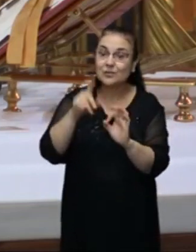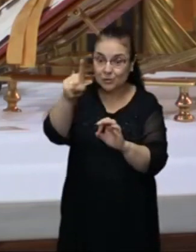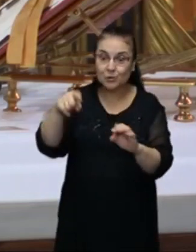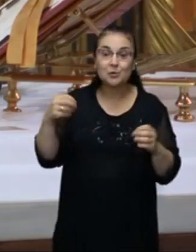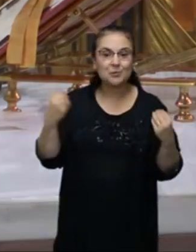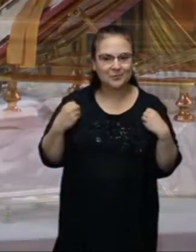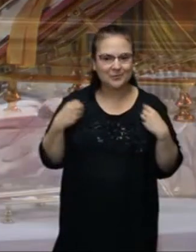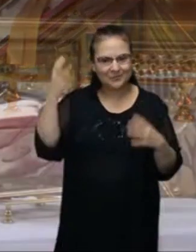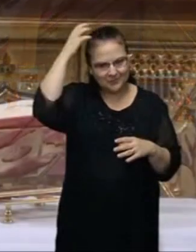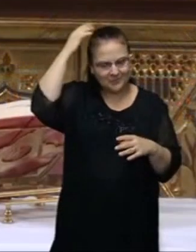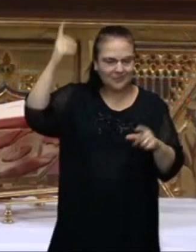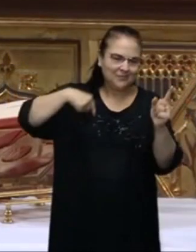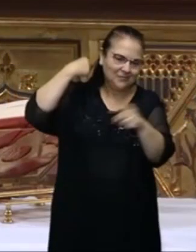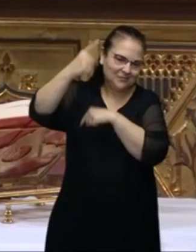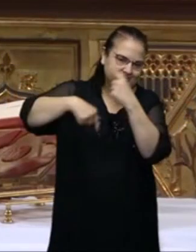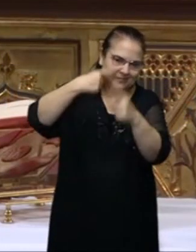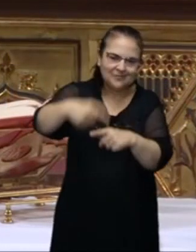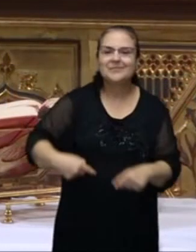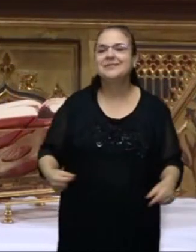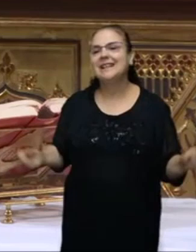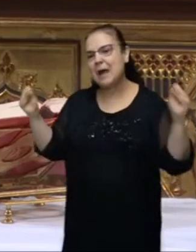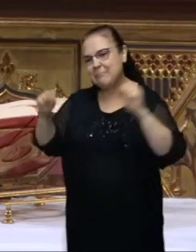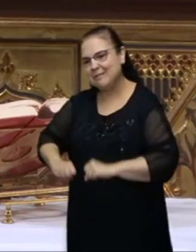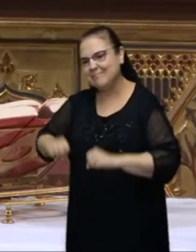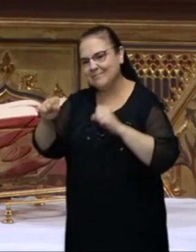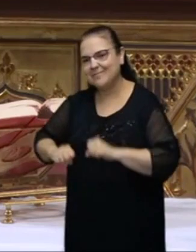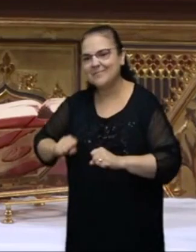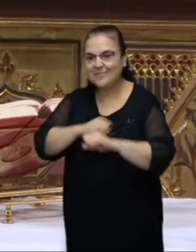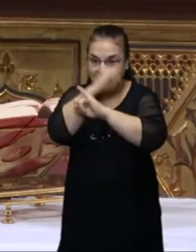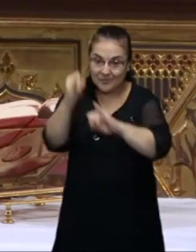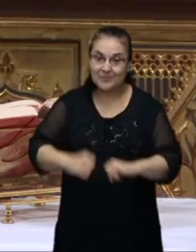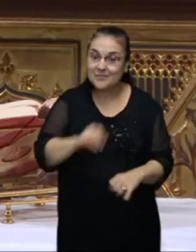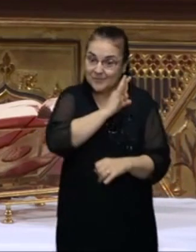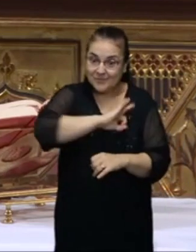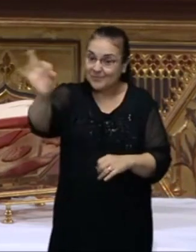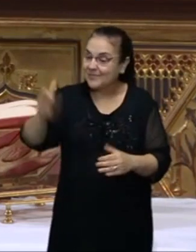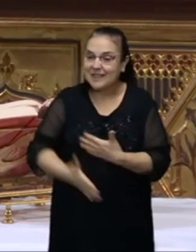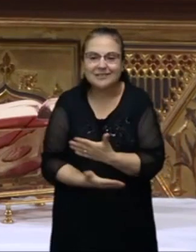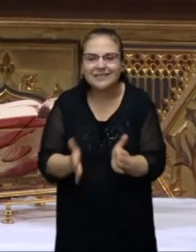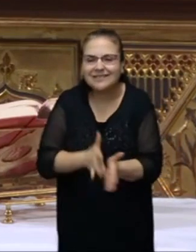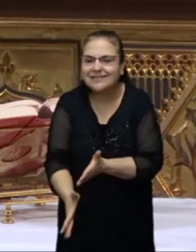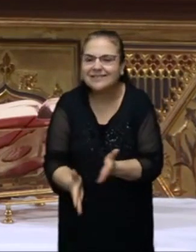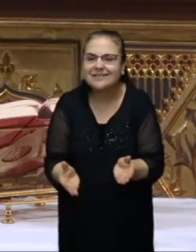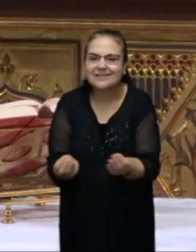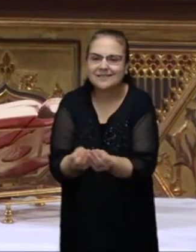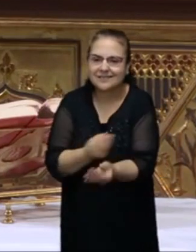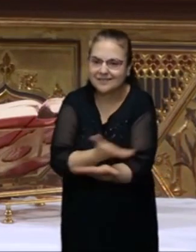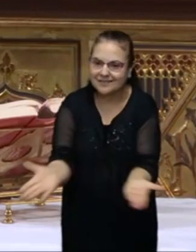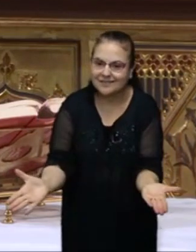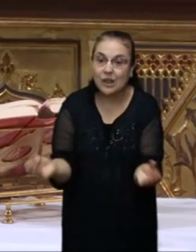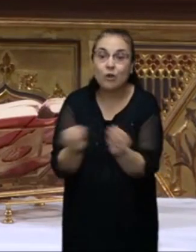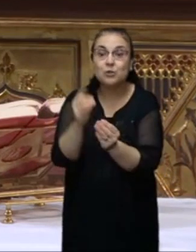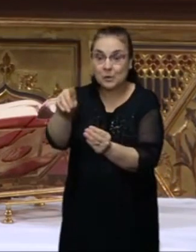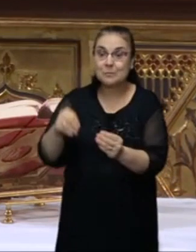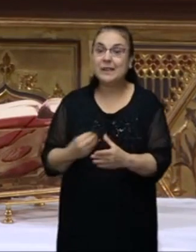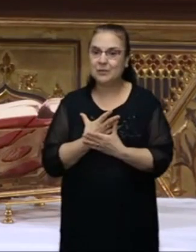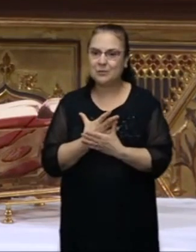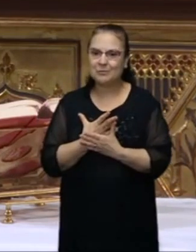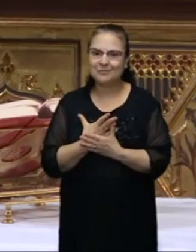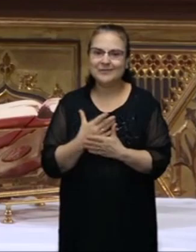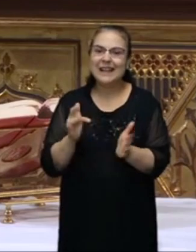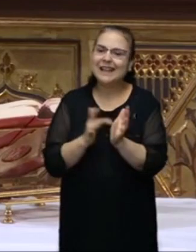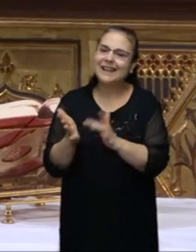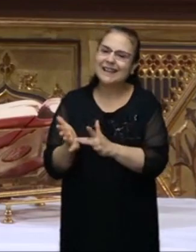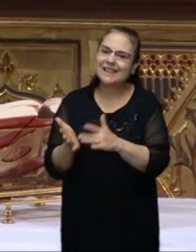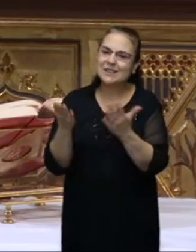Tú que vives y reinas por los siglos de los siglos, la paz del Señor esté siempre con vosotros. En